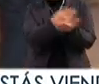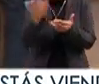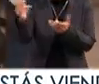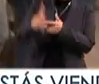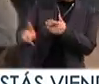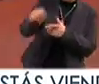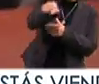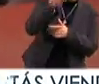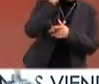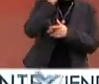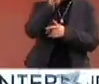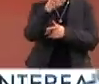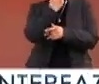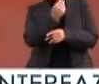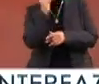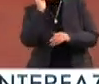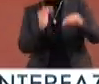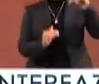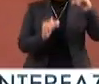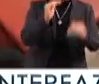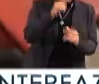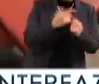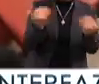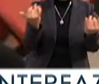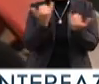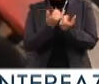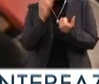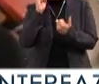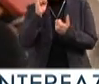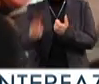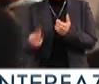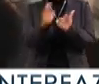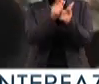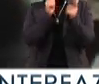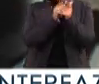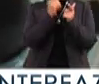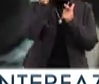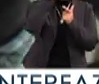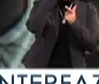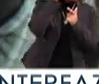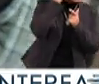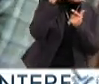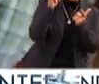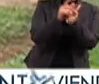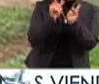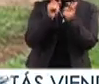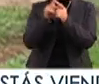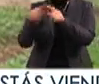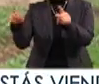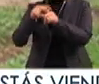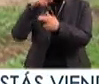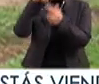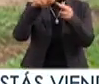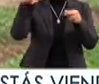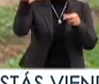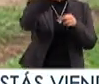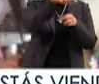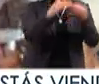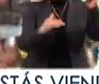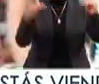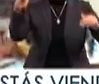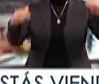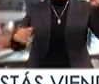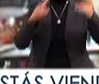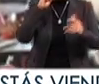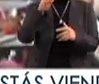Desigualdad que también se manifiesta entre hombres y mujeres. Desigualdad también que se manifiesta en grupos étnicos minoritarios en la región. Y todo